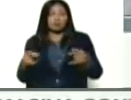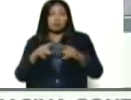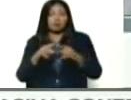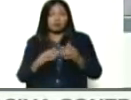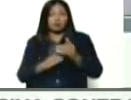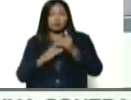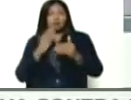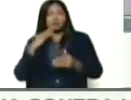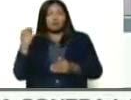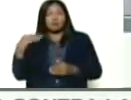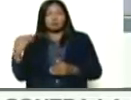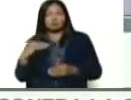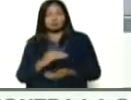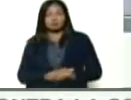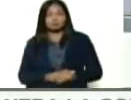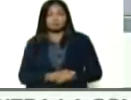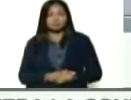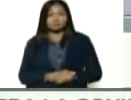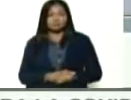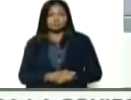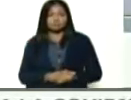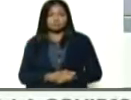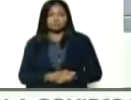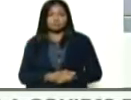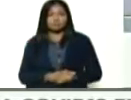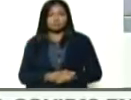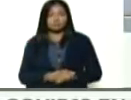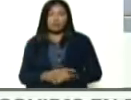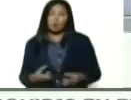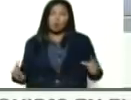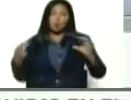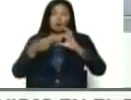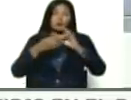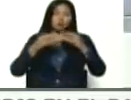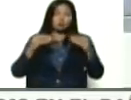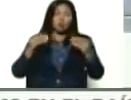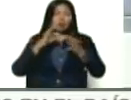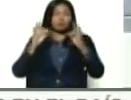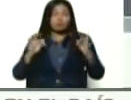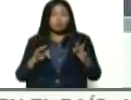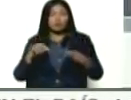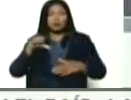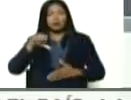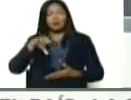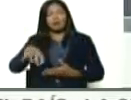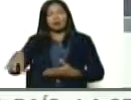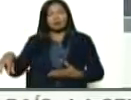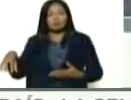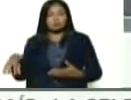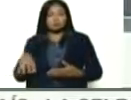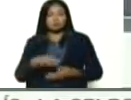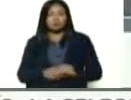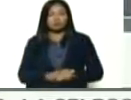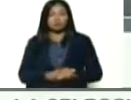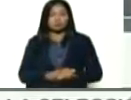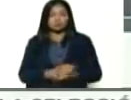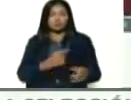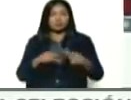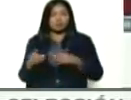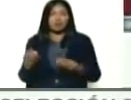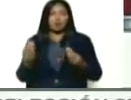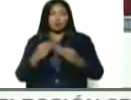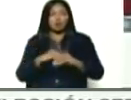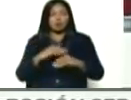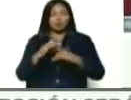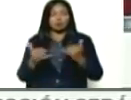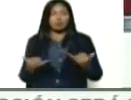juventud así unidos en todos los estados se culminó con